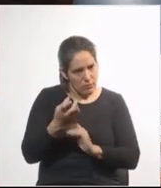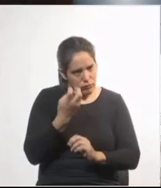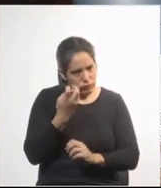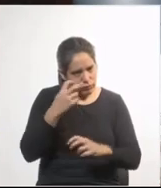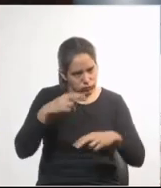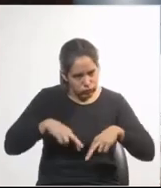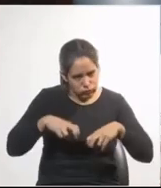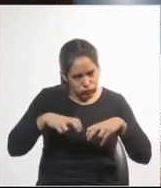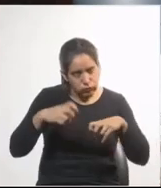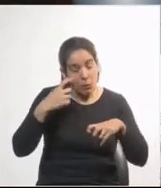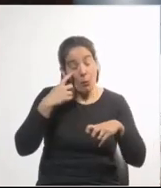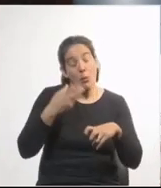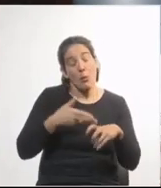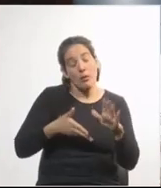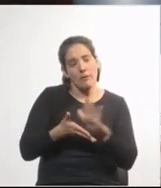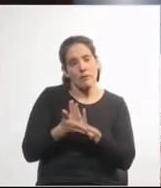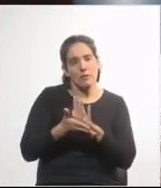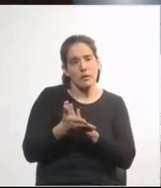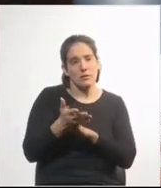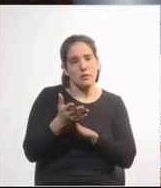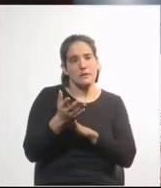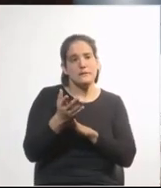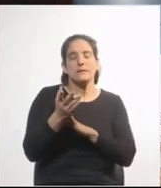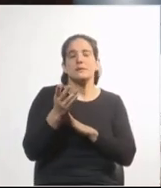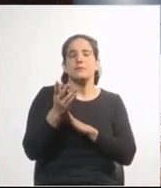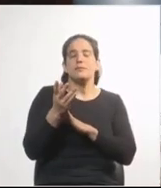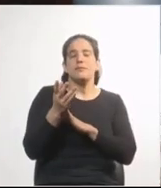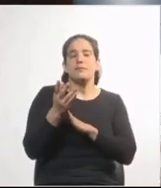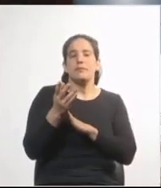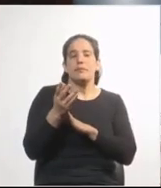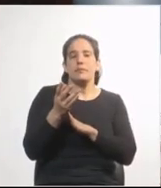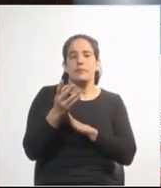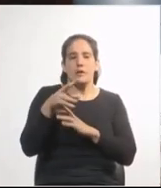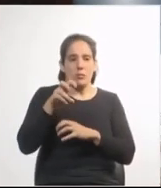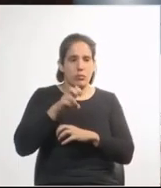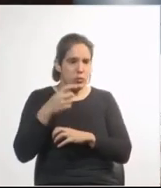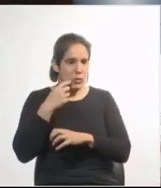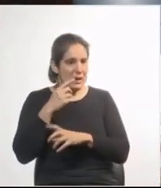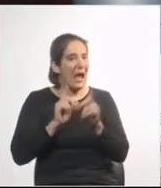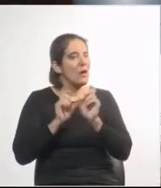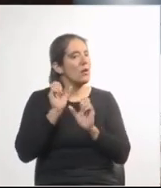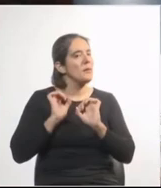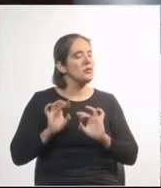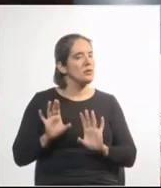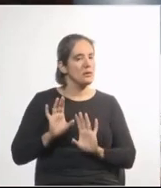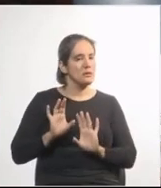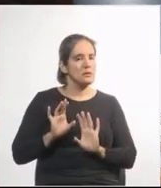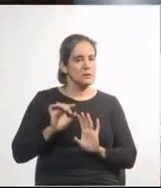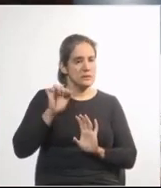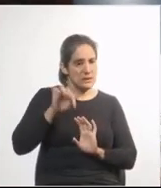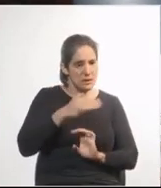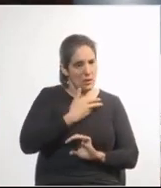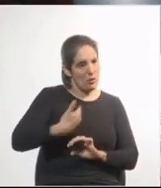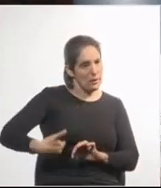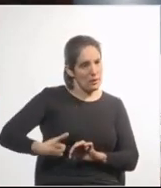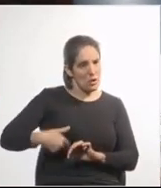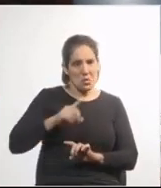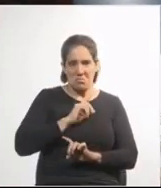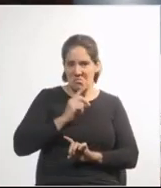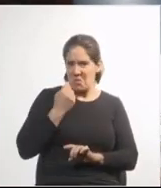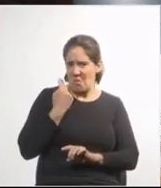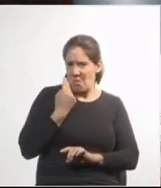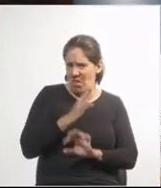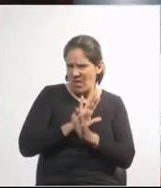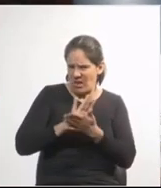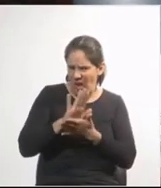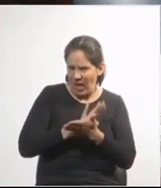de esa riqueza que forjan muchos, pero que disfrutan pocos y a los que este gobierno no les exige